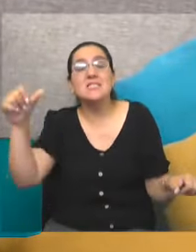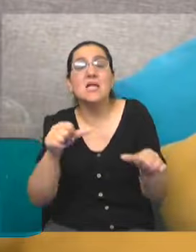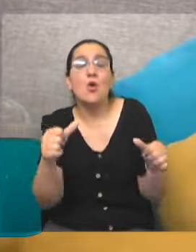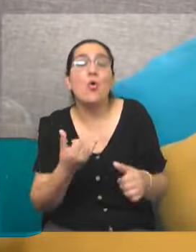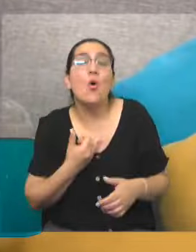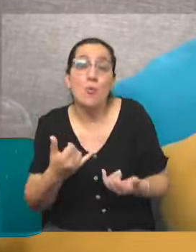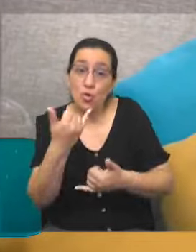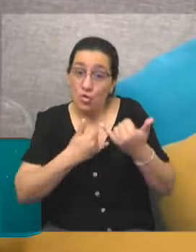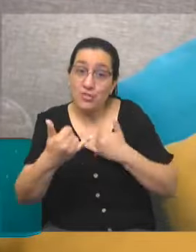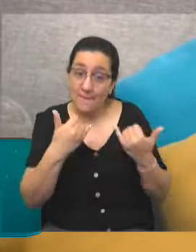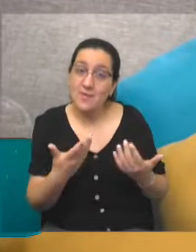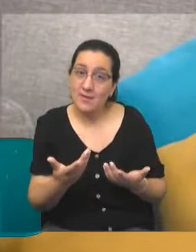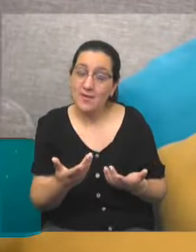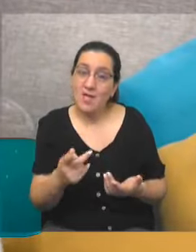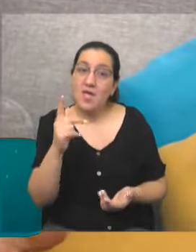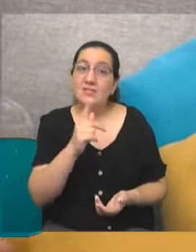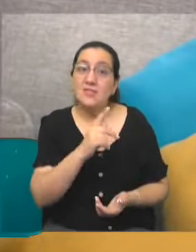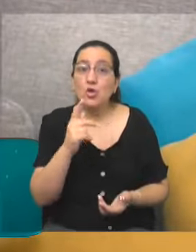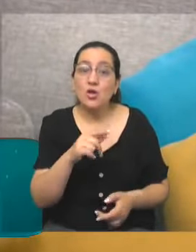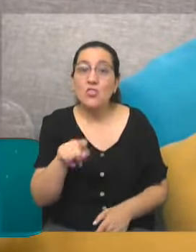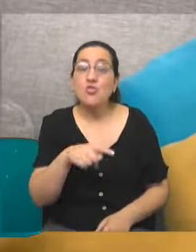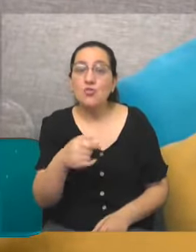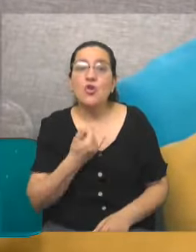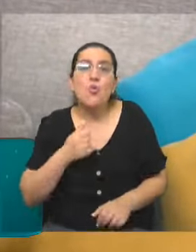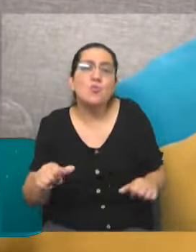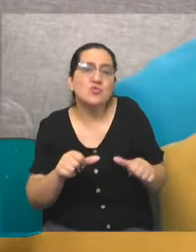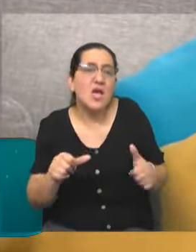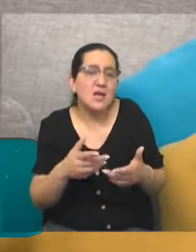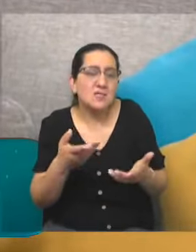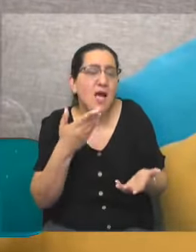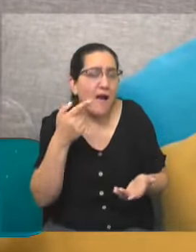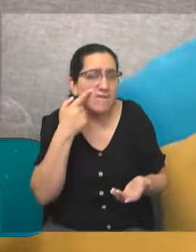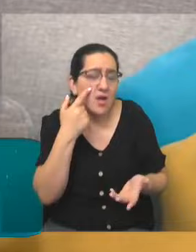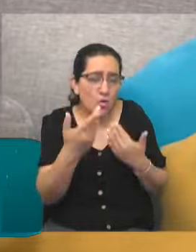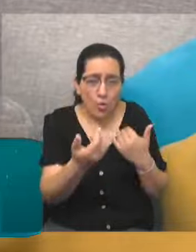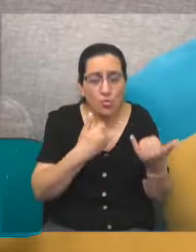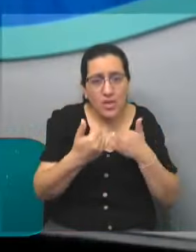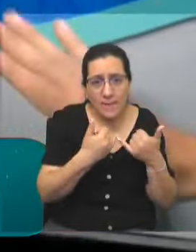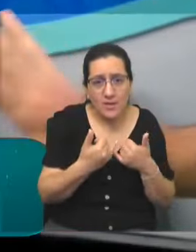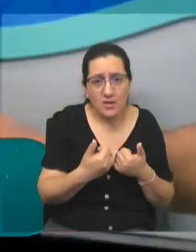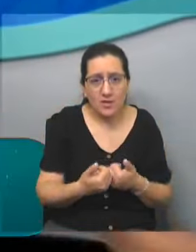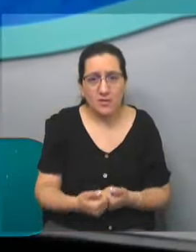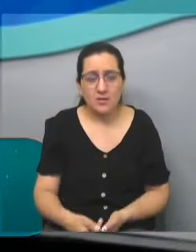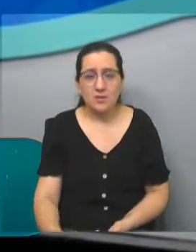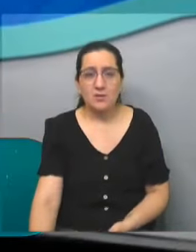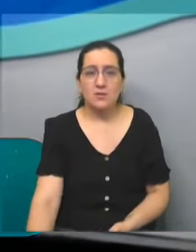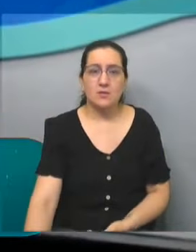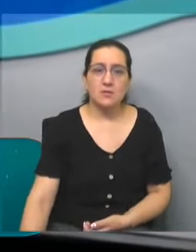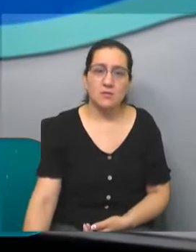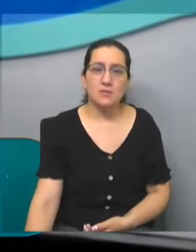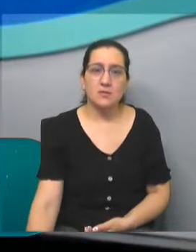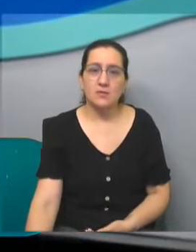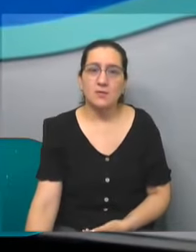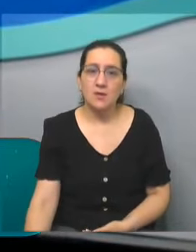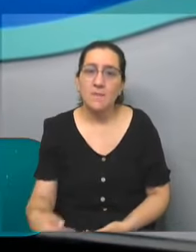hacer? Contame. ¿TikToker en dónde? ¿Cómo se hace? O sea, ese tipo también de diálogo. Sí, yo entiendo. Entiendo de qué. Me